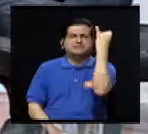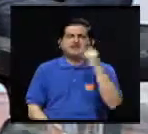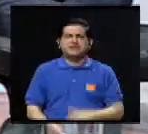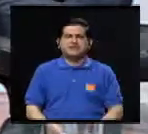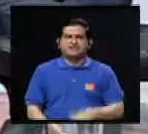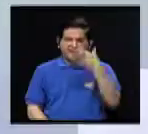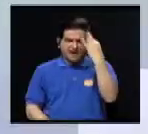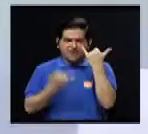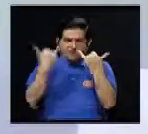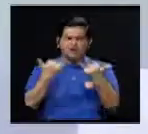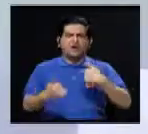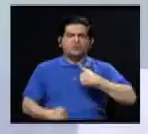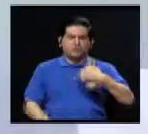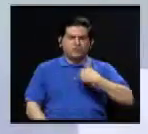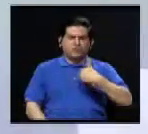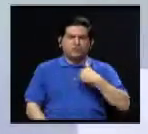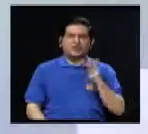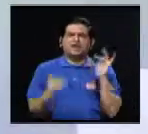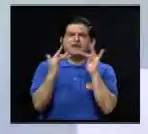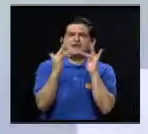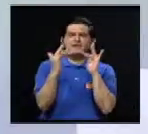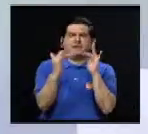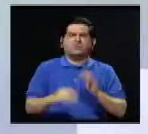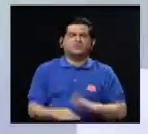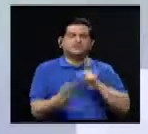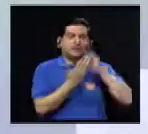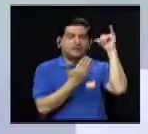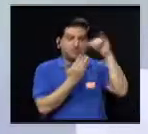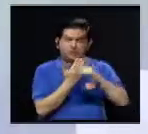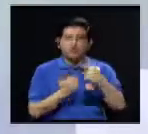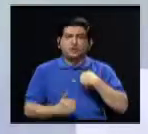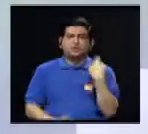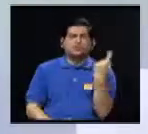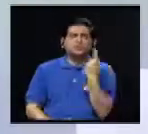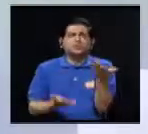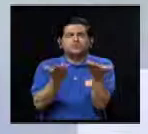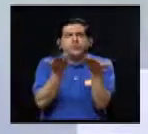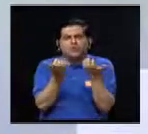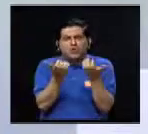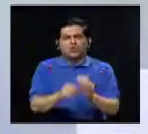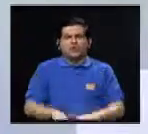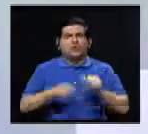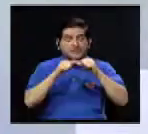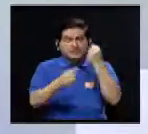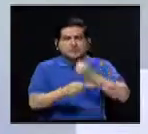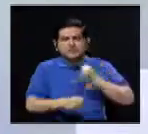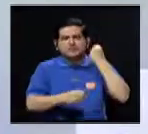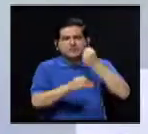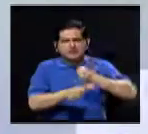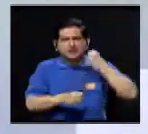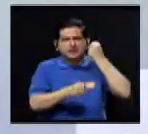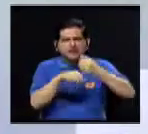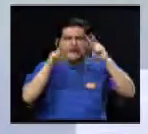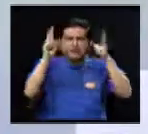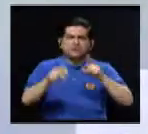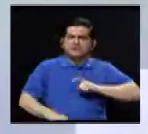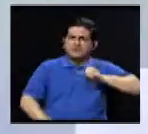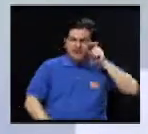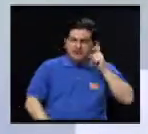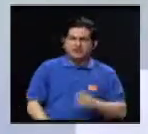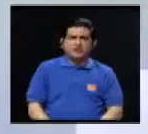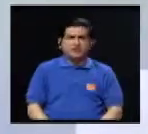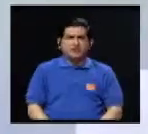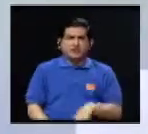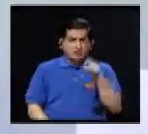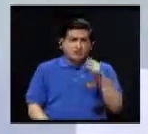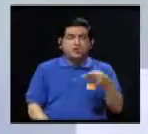Yo creo que ya cuando uno ya tiene ese acercamiento con estos proyectos, uno solo quiere seguir trabajando el tema de género y trabajar